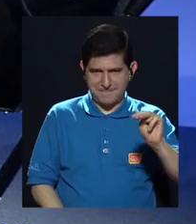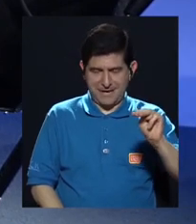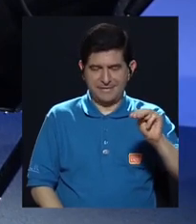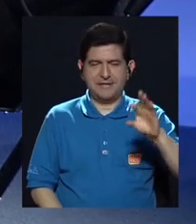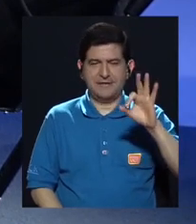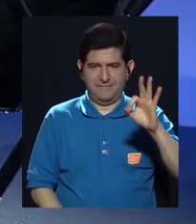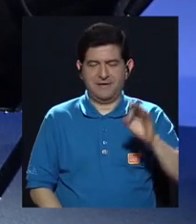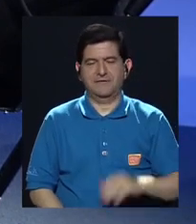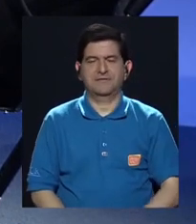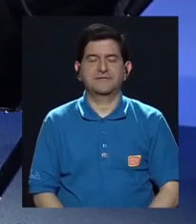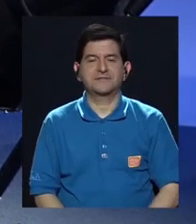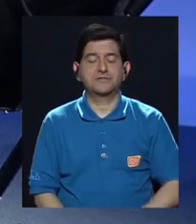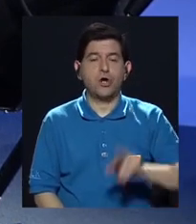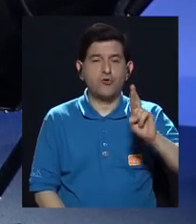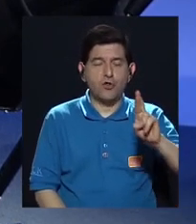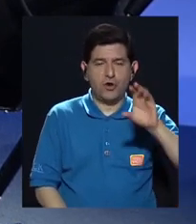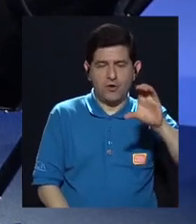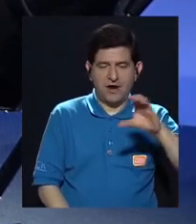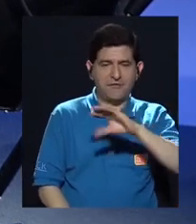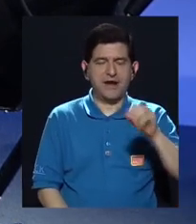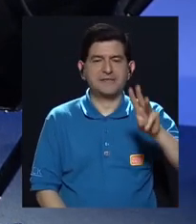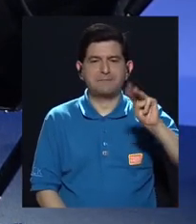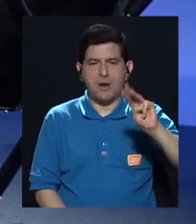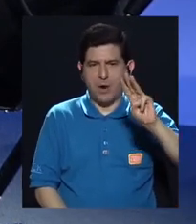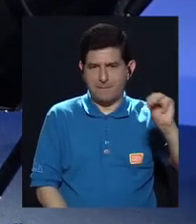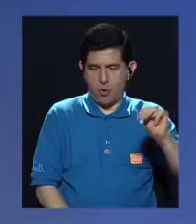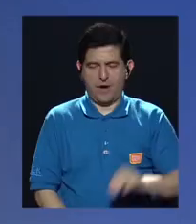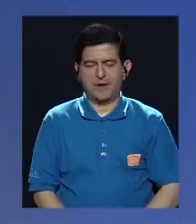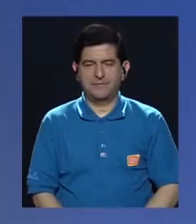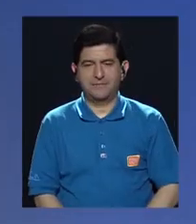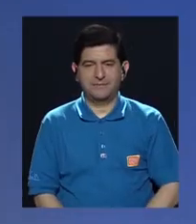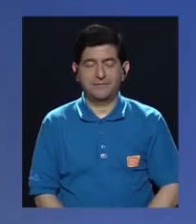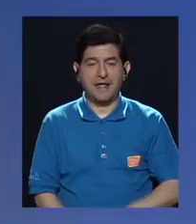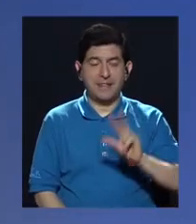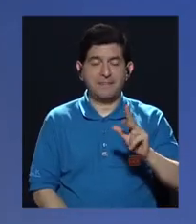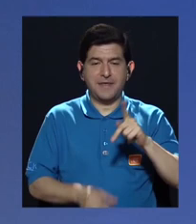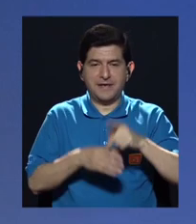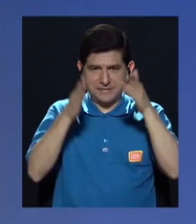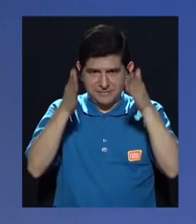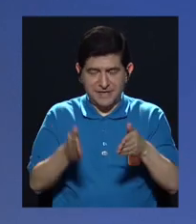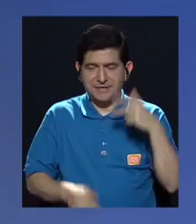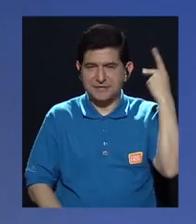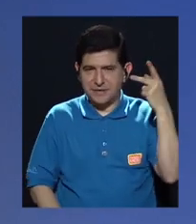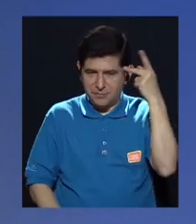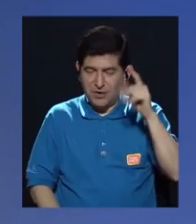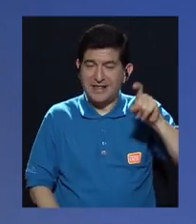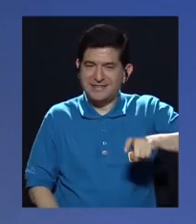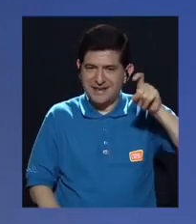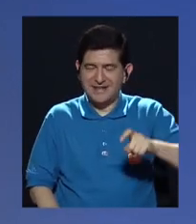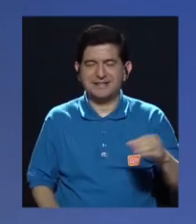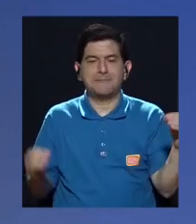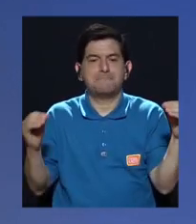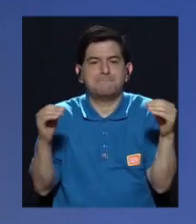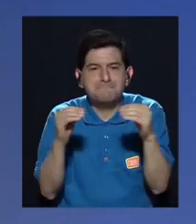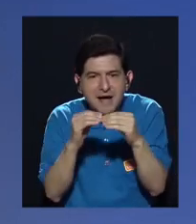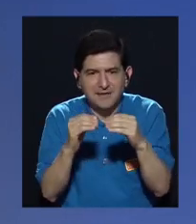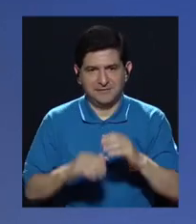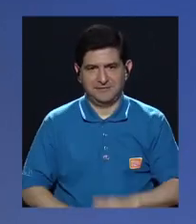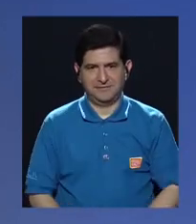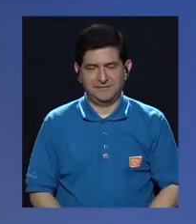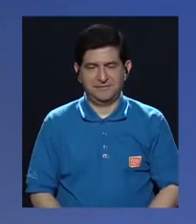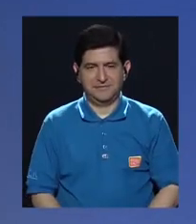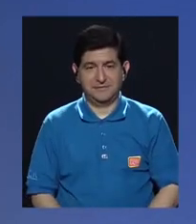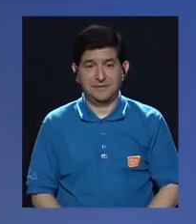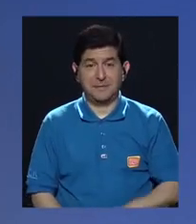con, por supuesto, Rodrigo Carreras y don Manuel Mora, y con tres protagonistas que la política necesita cada vez más: